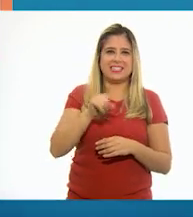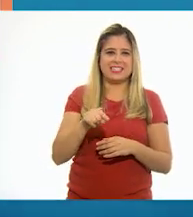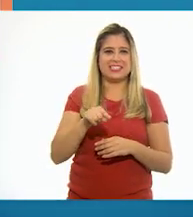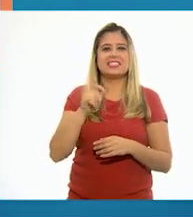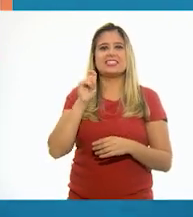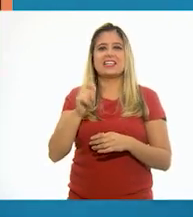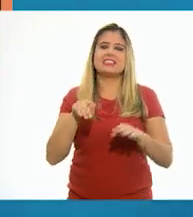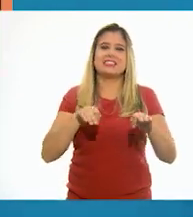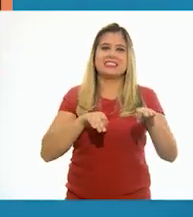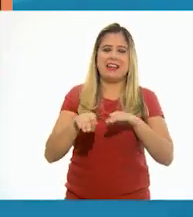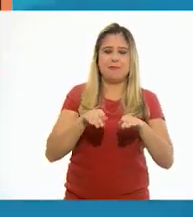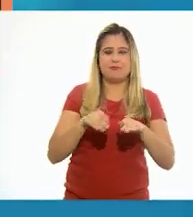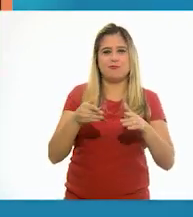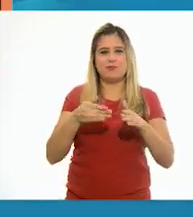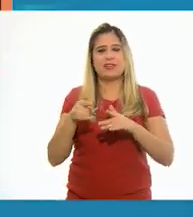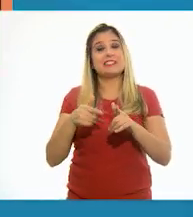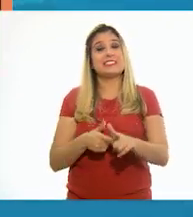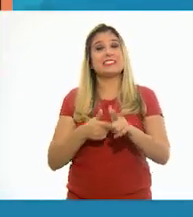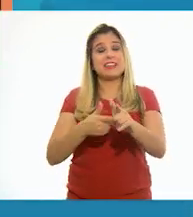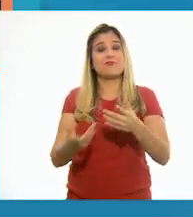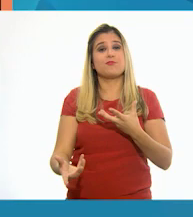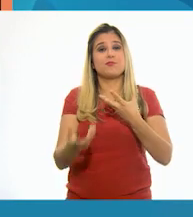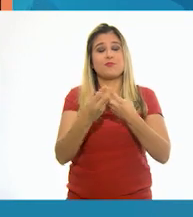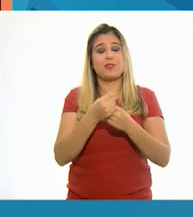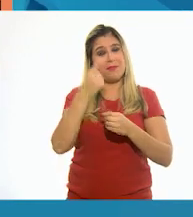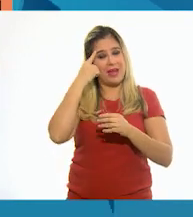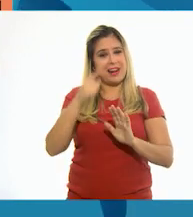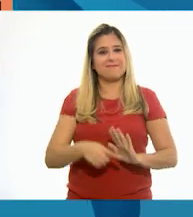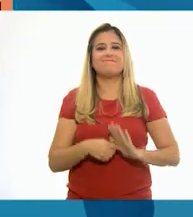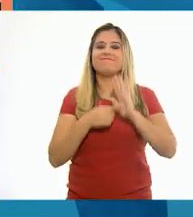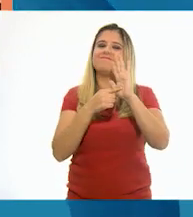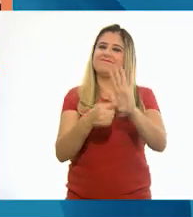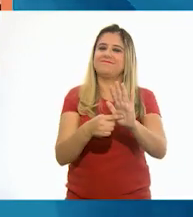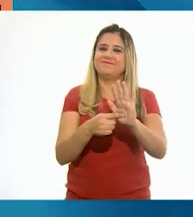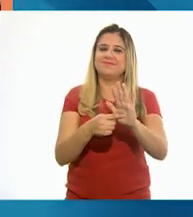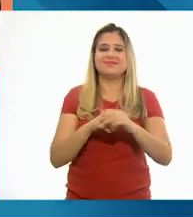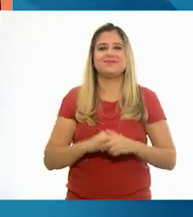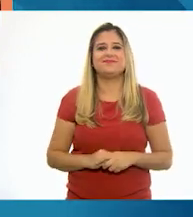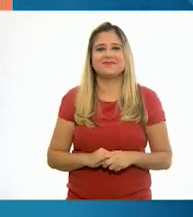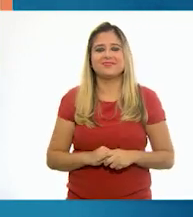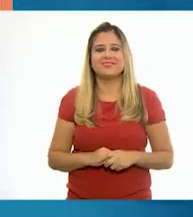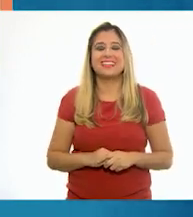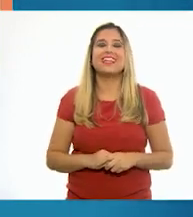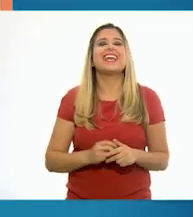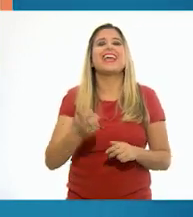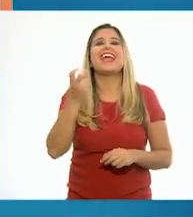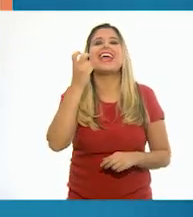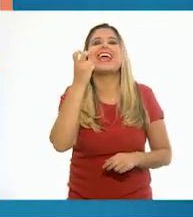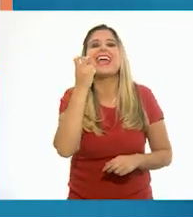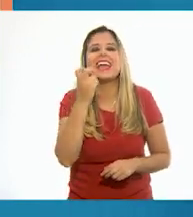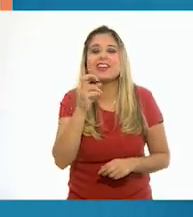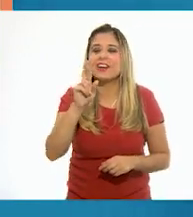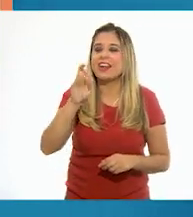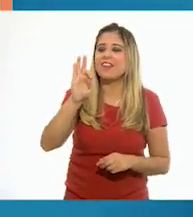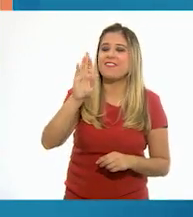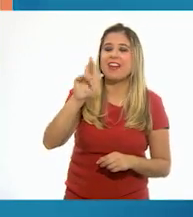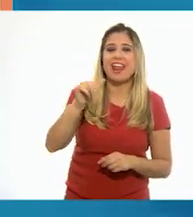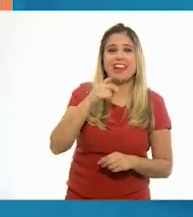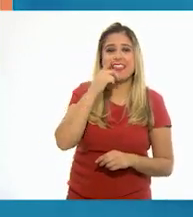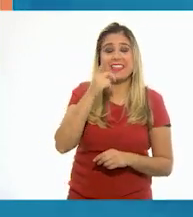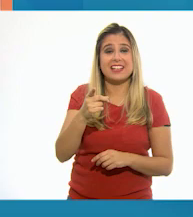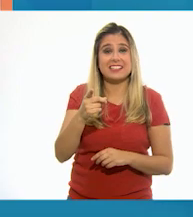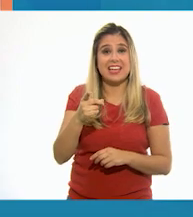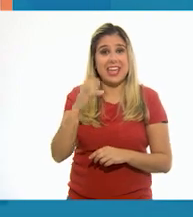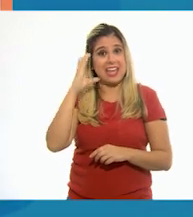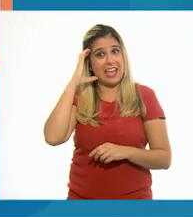de oficio, que continúan con nosotros en una emisión más. Así es, y como dice el refrán, a la cama